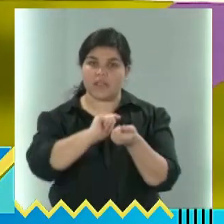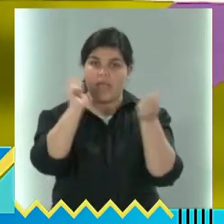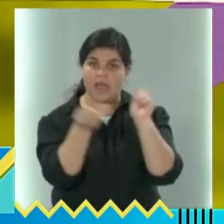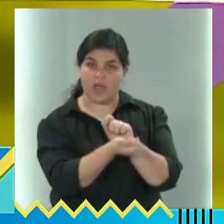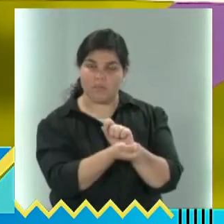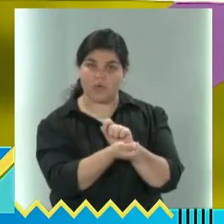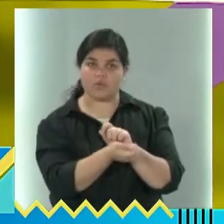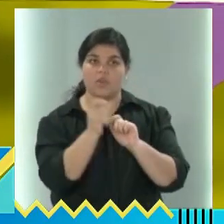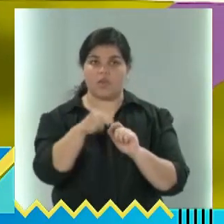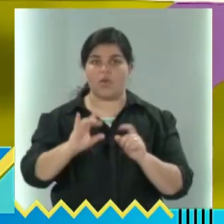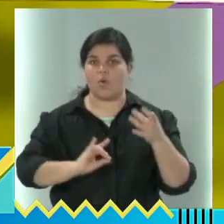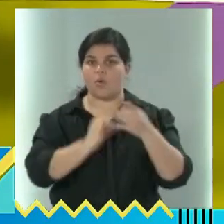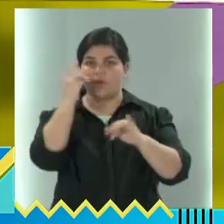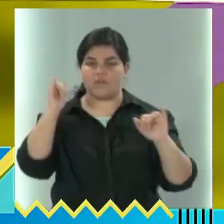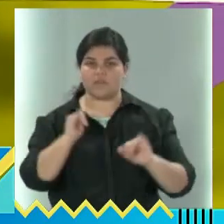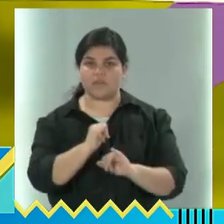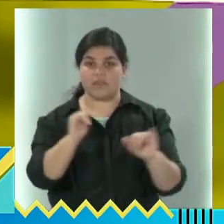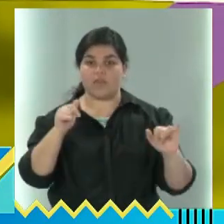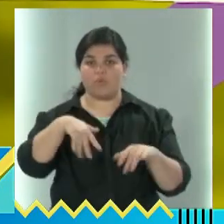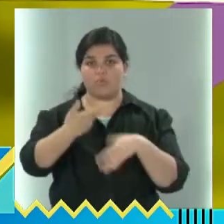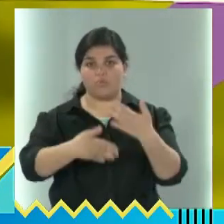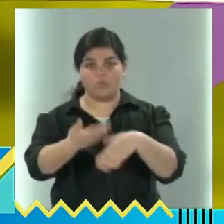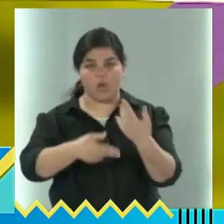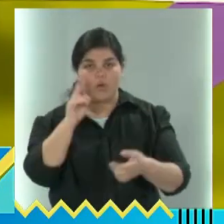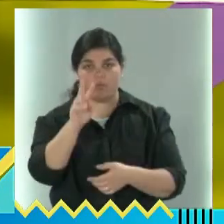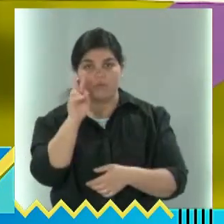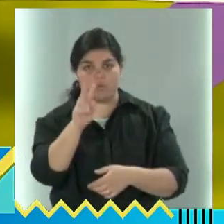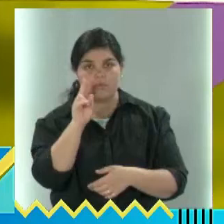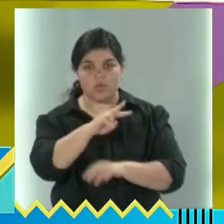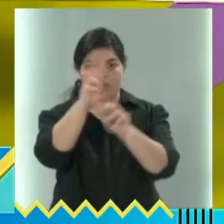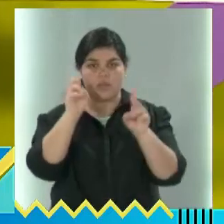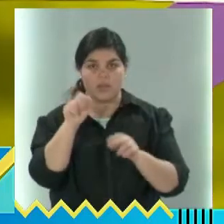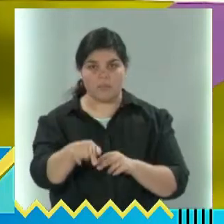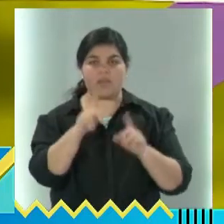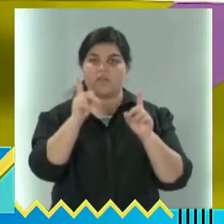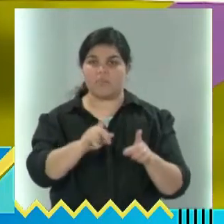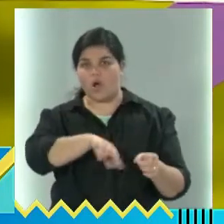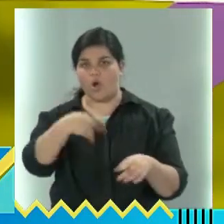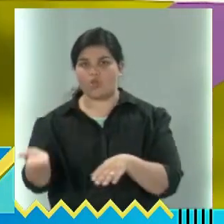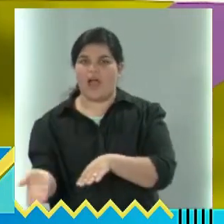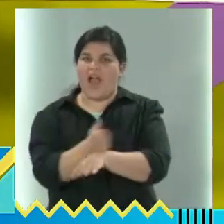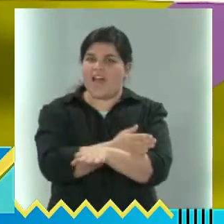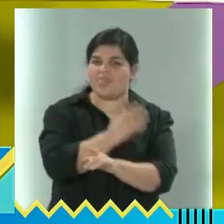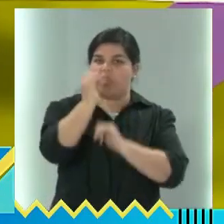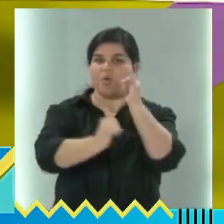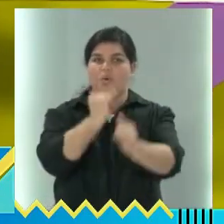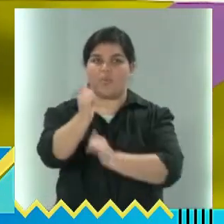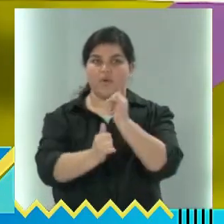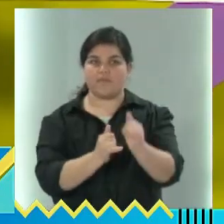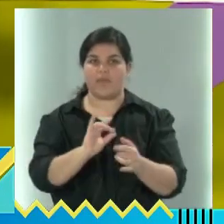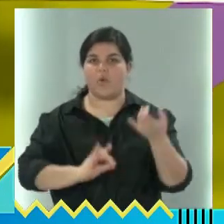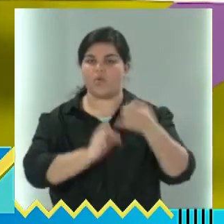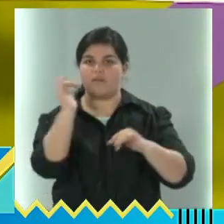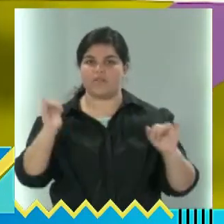provincia. Por supuesto, a través de Universidad pueden continuar viendo acerca de este tema, y también otro anticipo que hacemos de